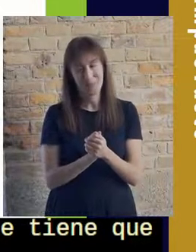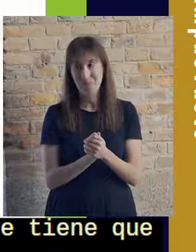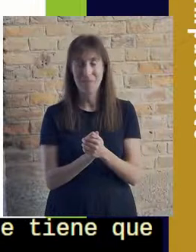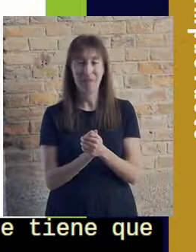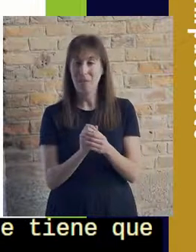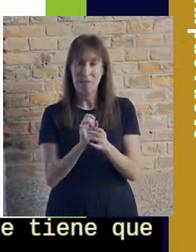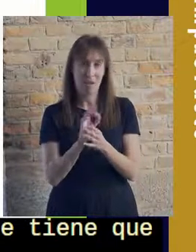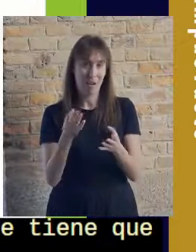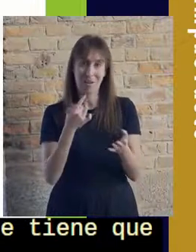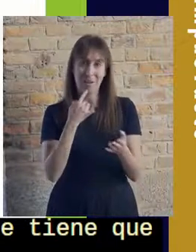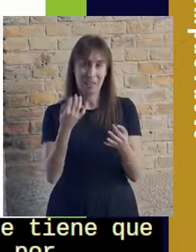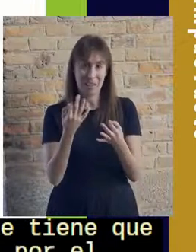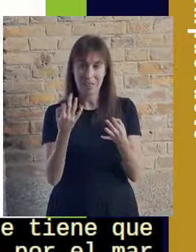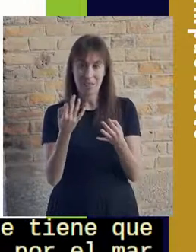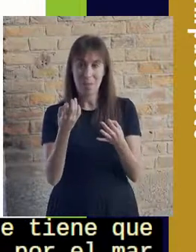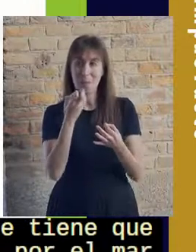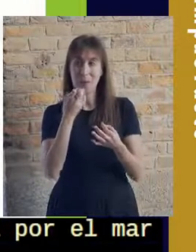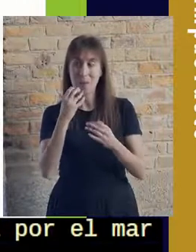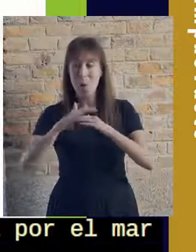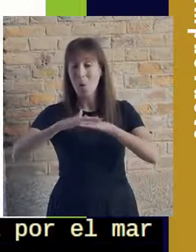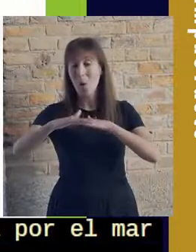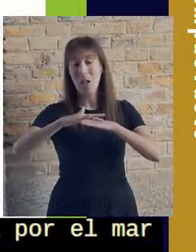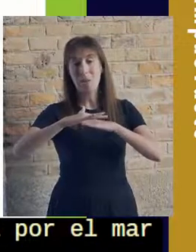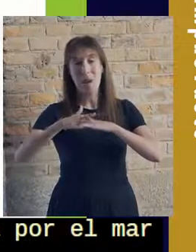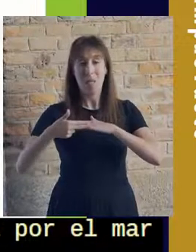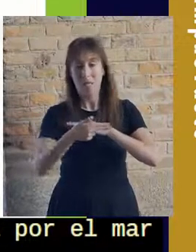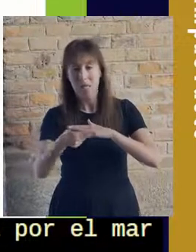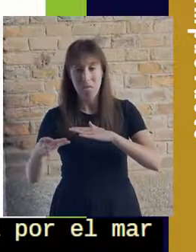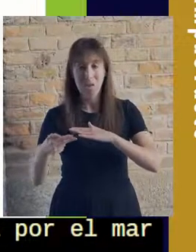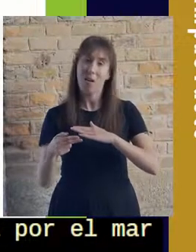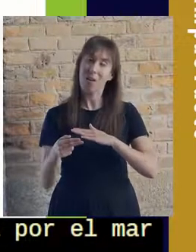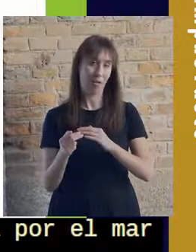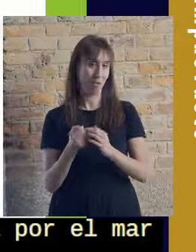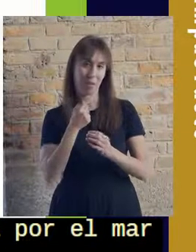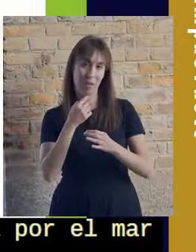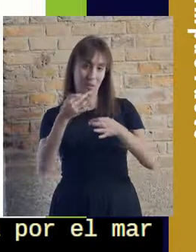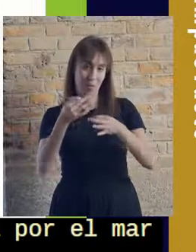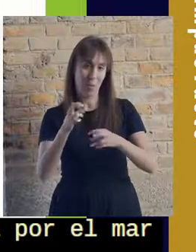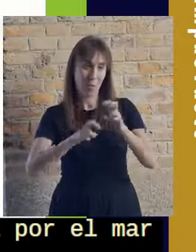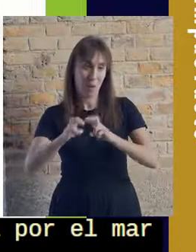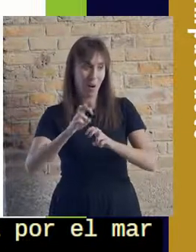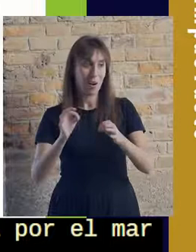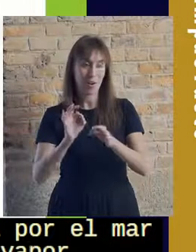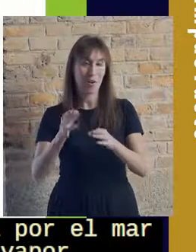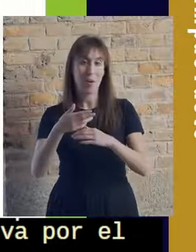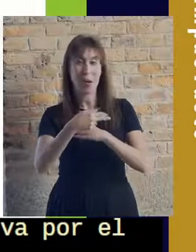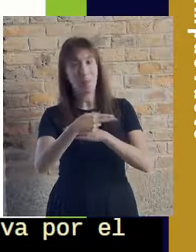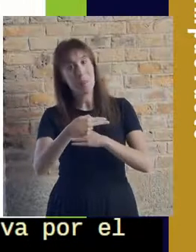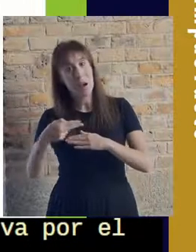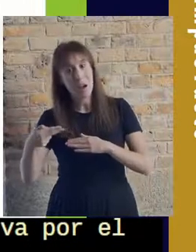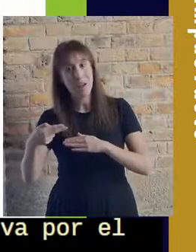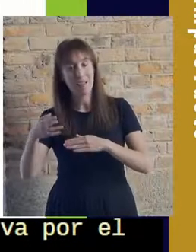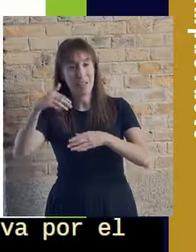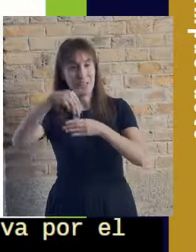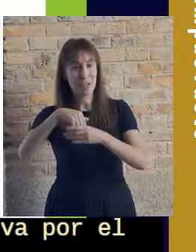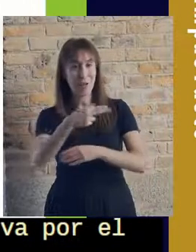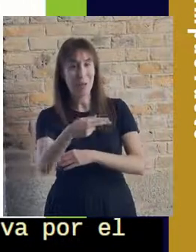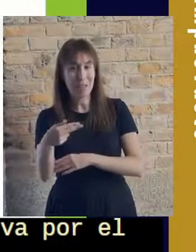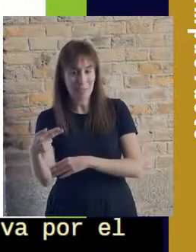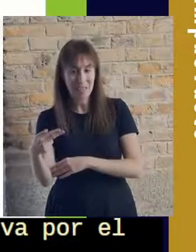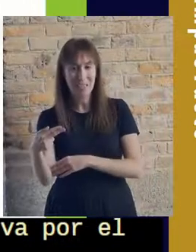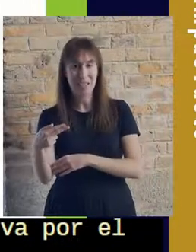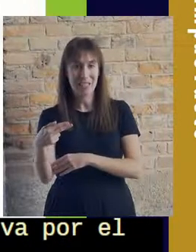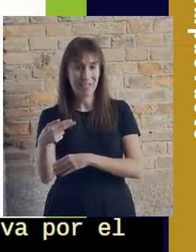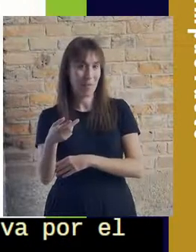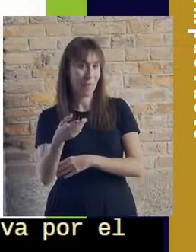O sea va por el mar va por el mar buscando no no no puede decir Buscar va por el mar entre peces de manera de